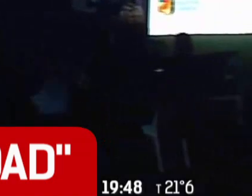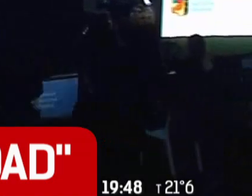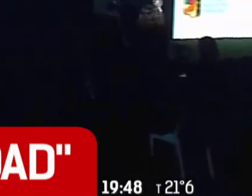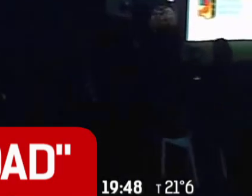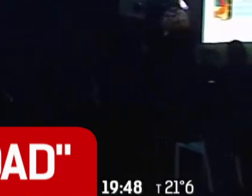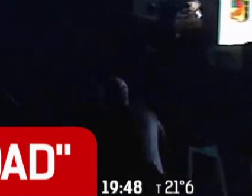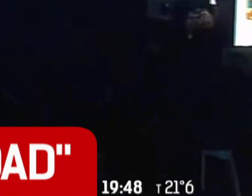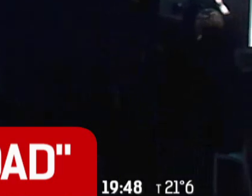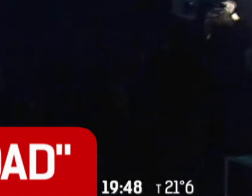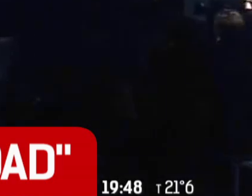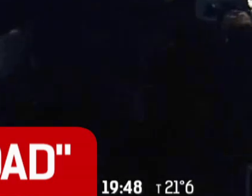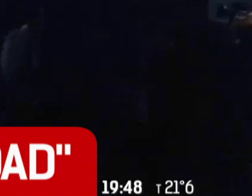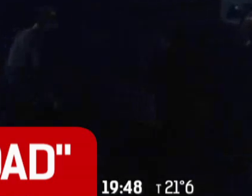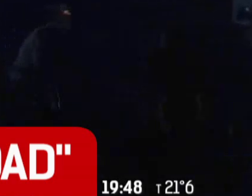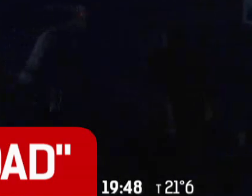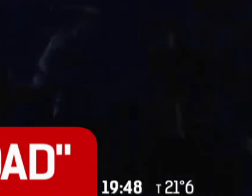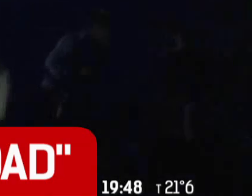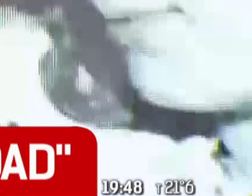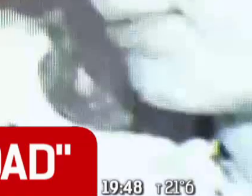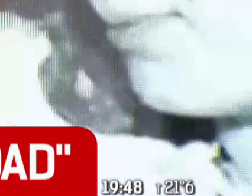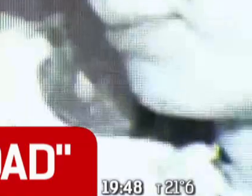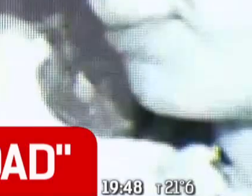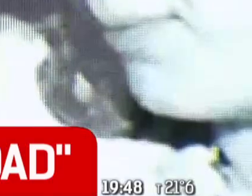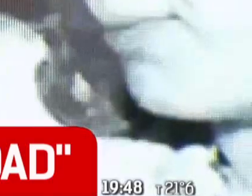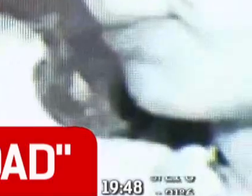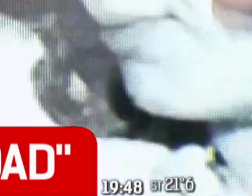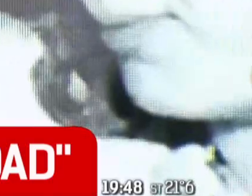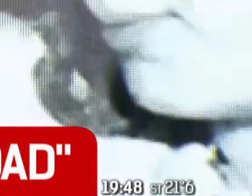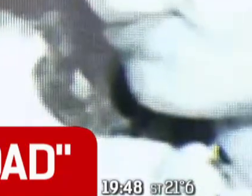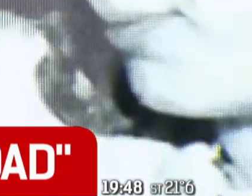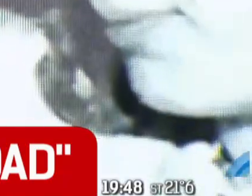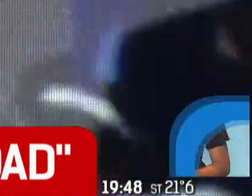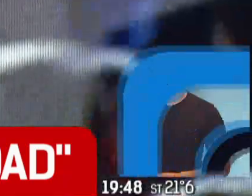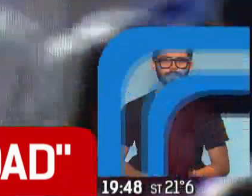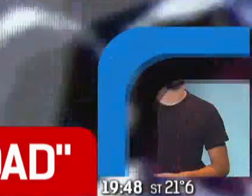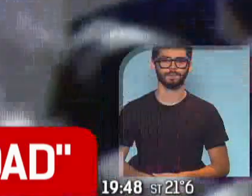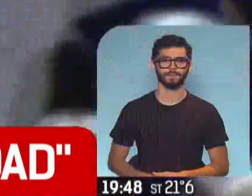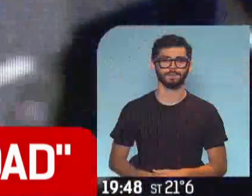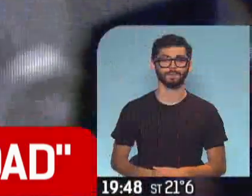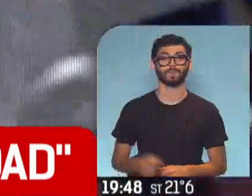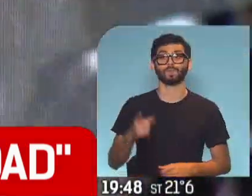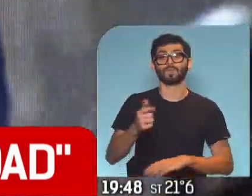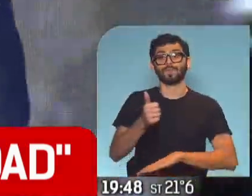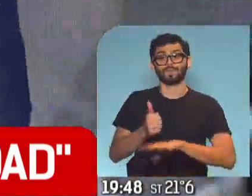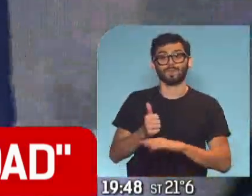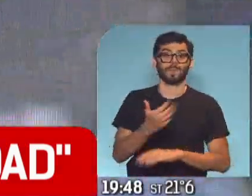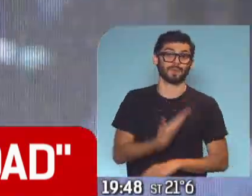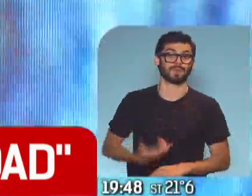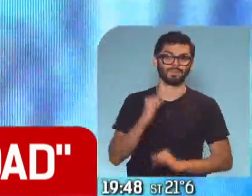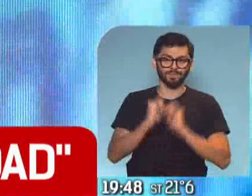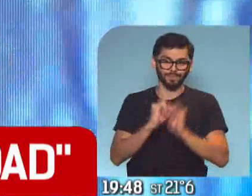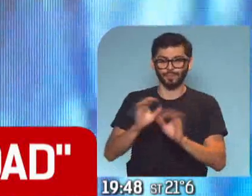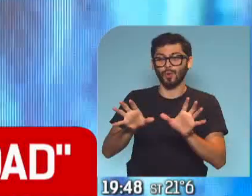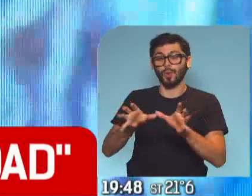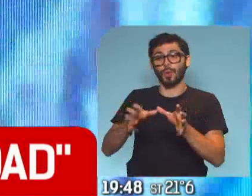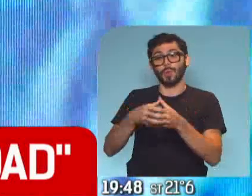Allí el discurso de Alberto Fernández en su asunción como presidente del Partido Justicialista en Defensores de Belgrano. Un discurso